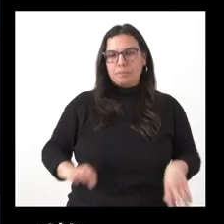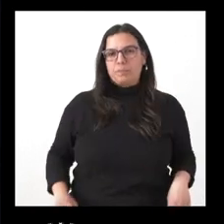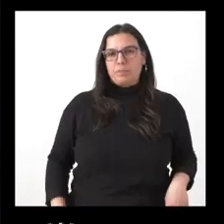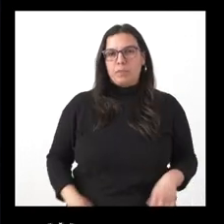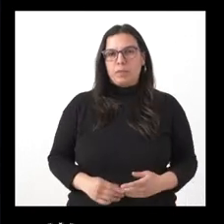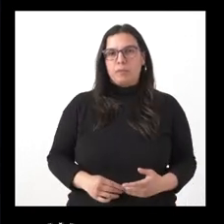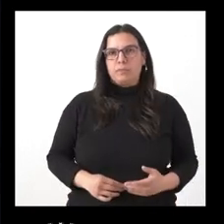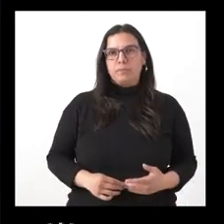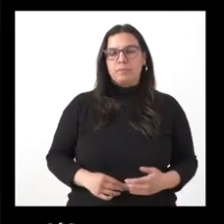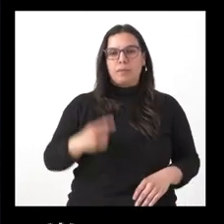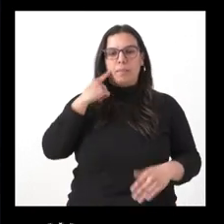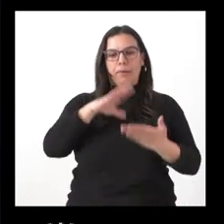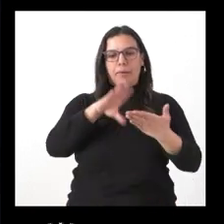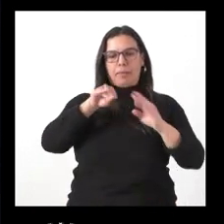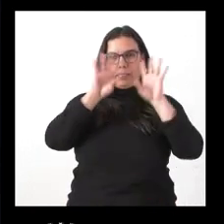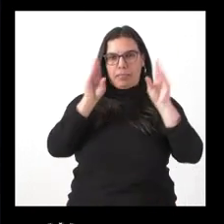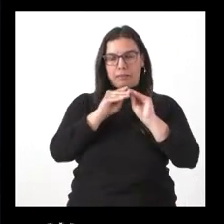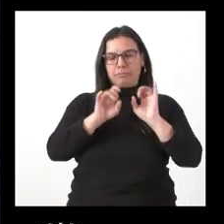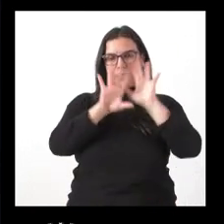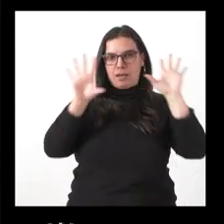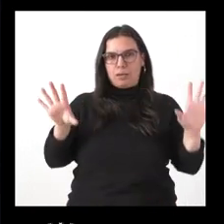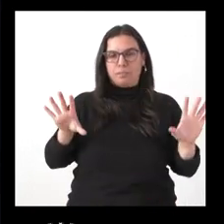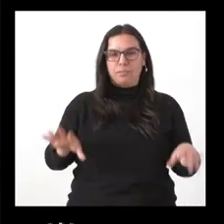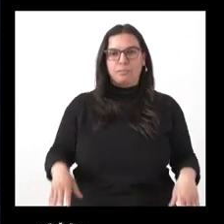deducir lo que les quería señalar